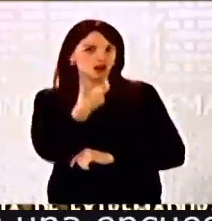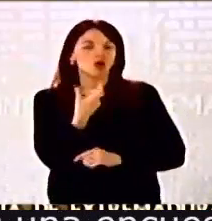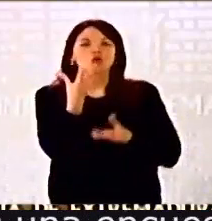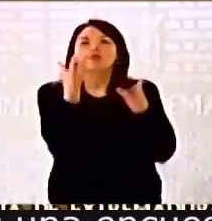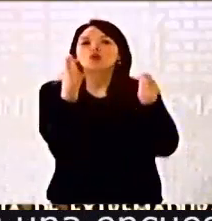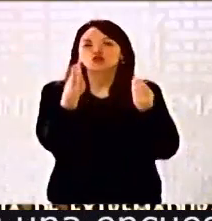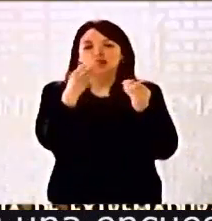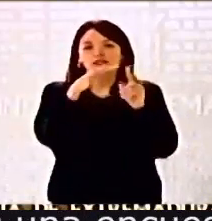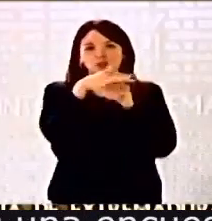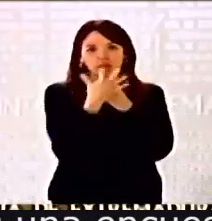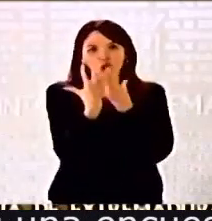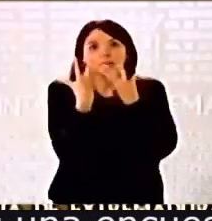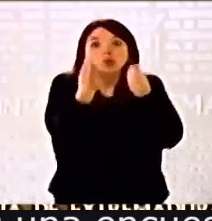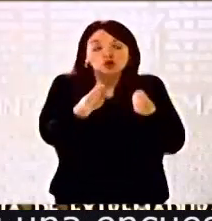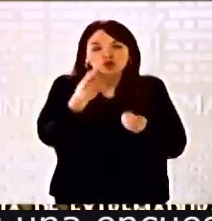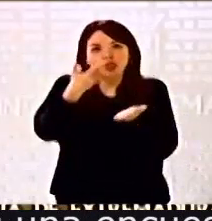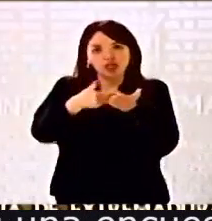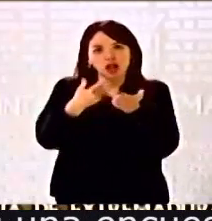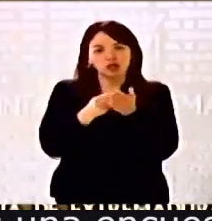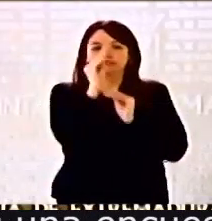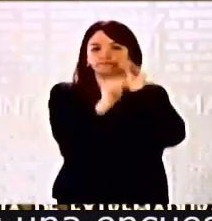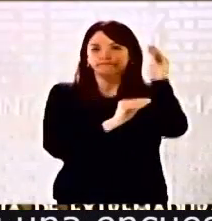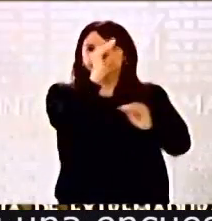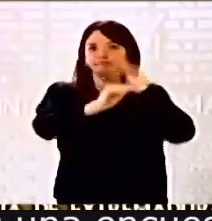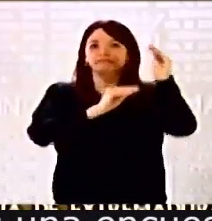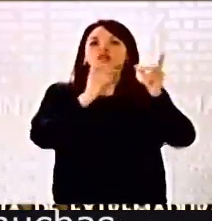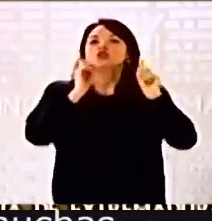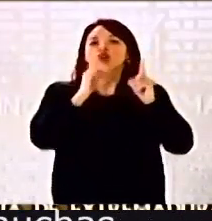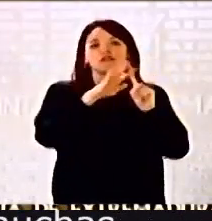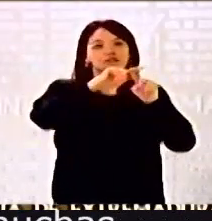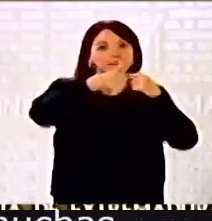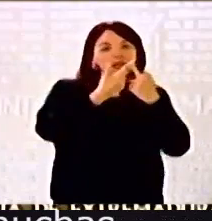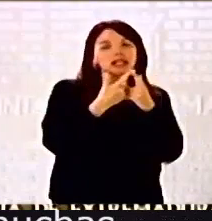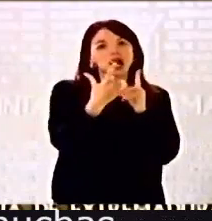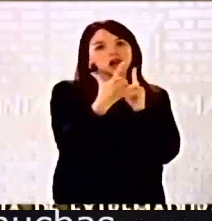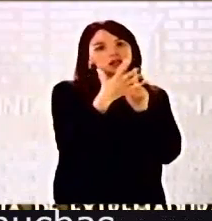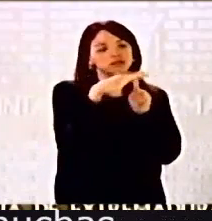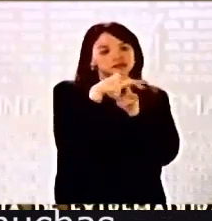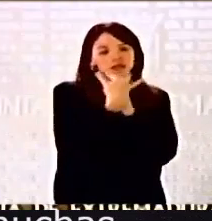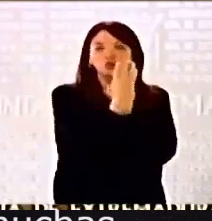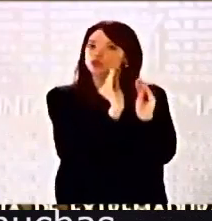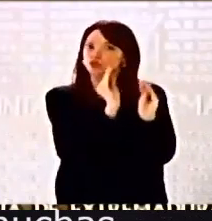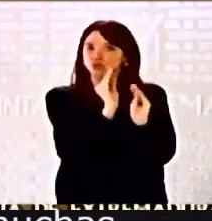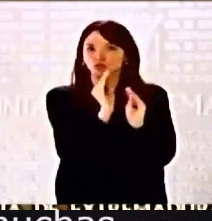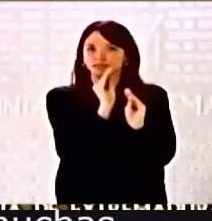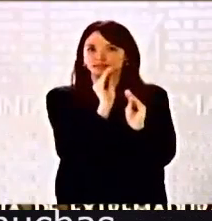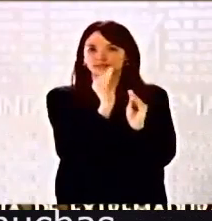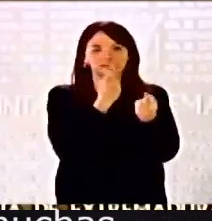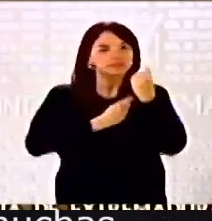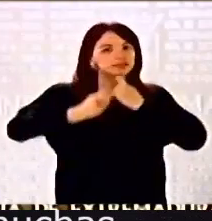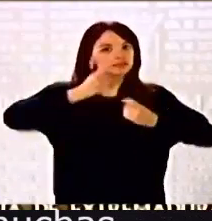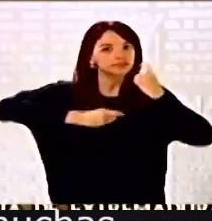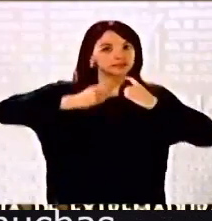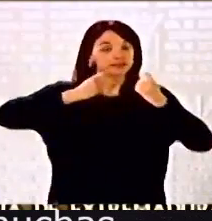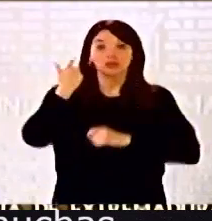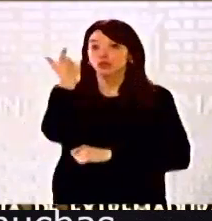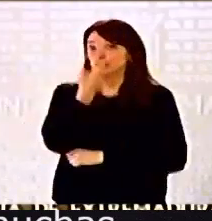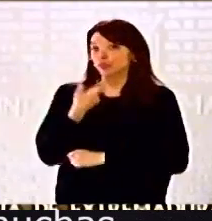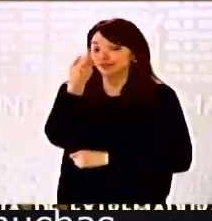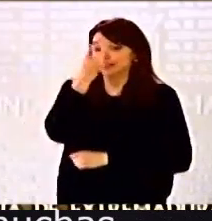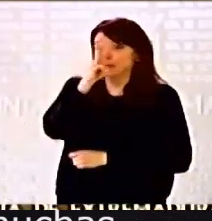datos, muchas situaciones, no solo de él, sino de toda la familia, de su entorno. Y esta situación en la que se hace a lo largo de los 3 meses